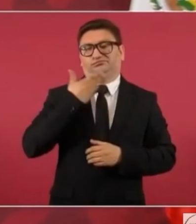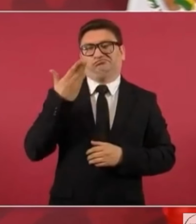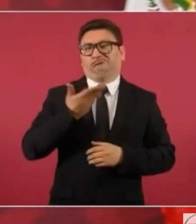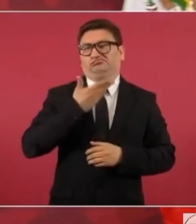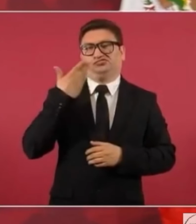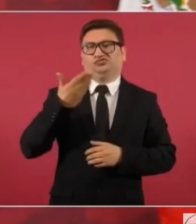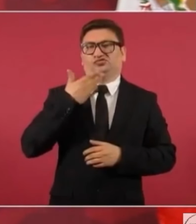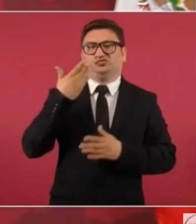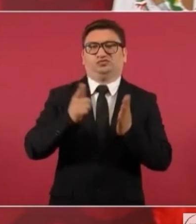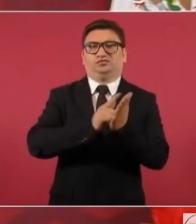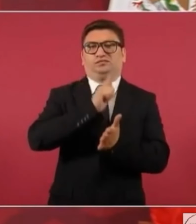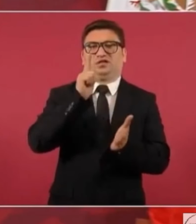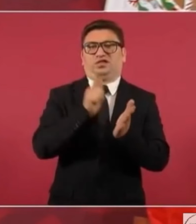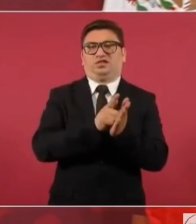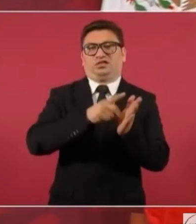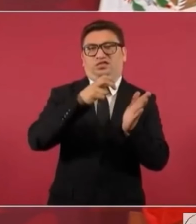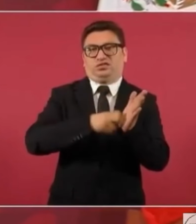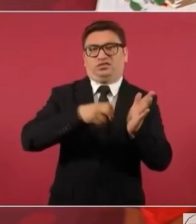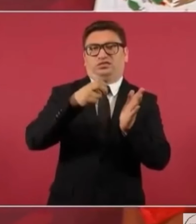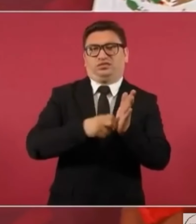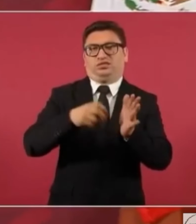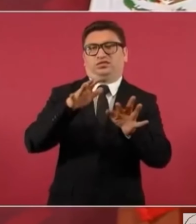modificaron las leyes,